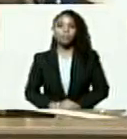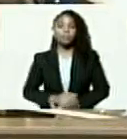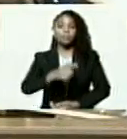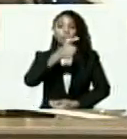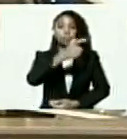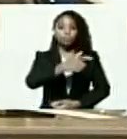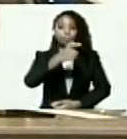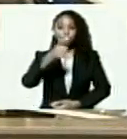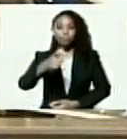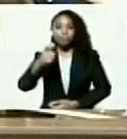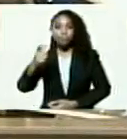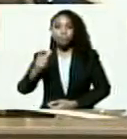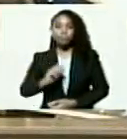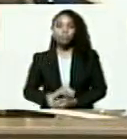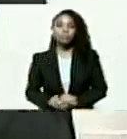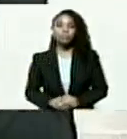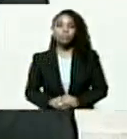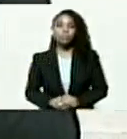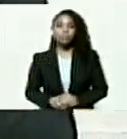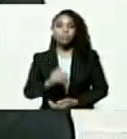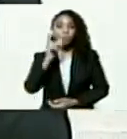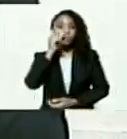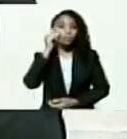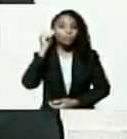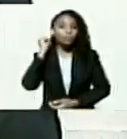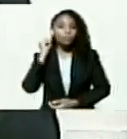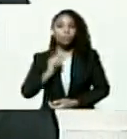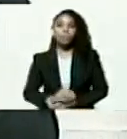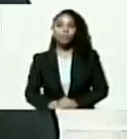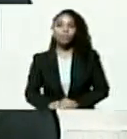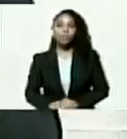Ciudadanas y ciudadanos